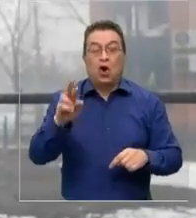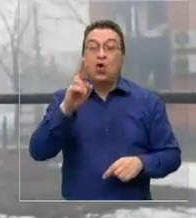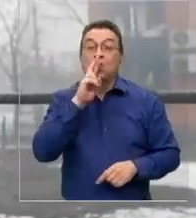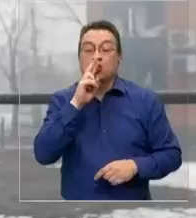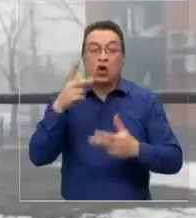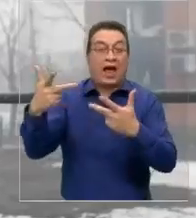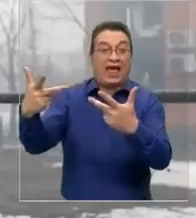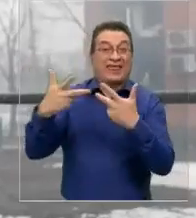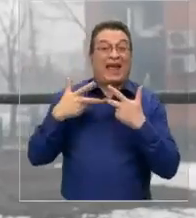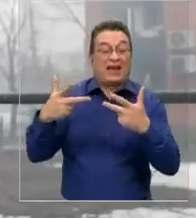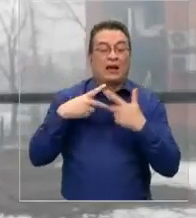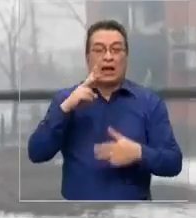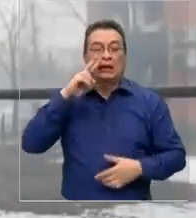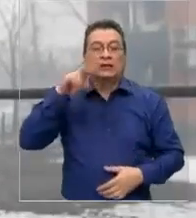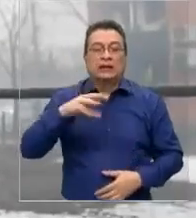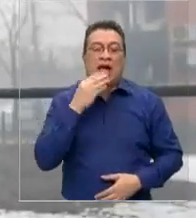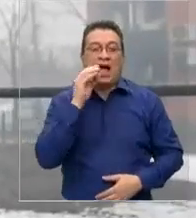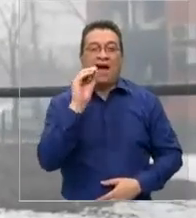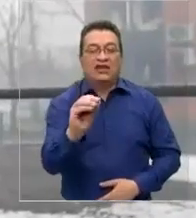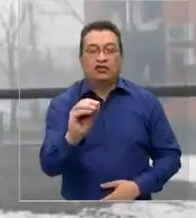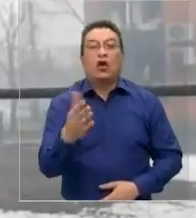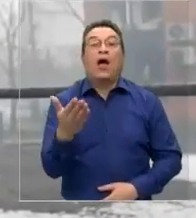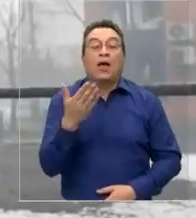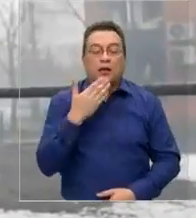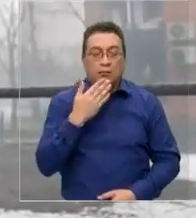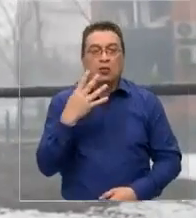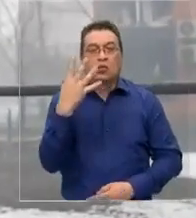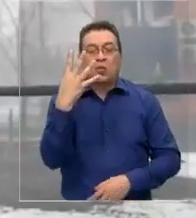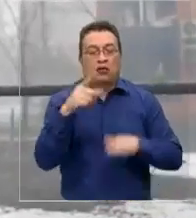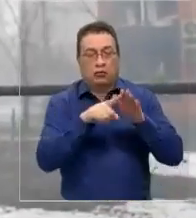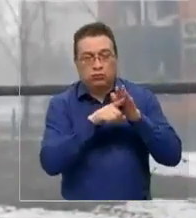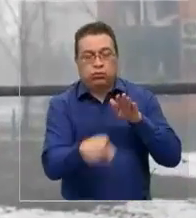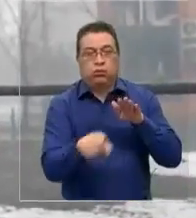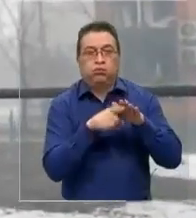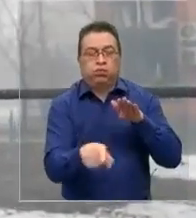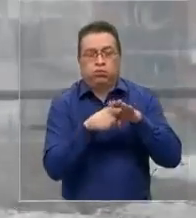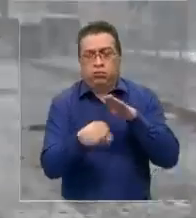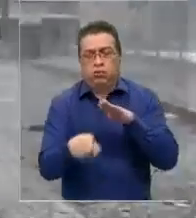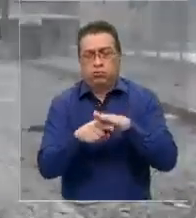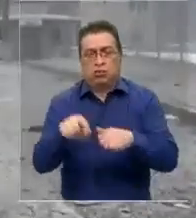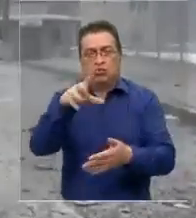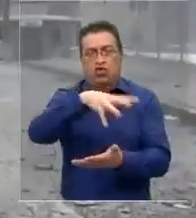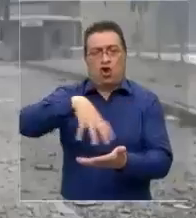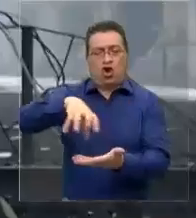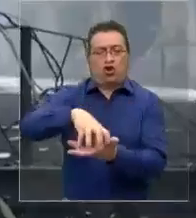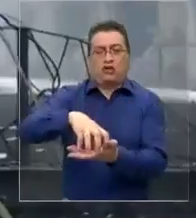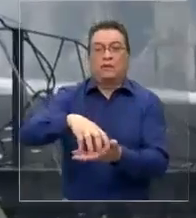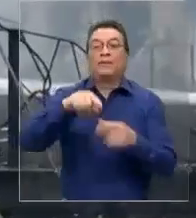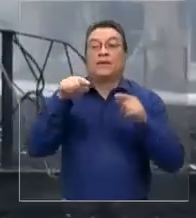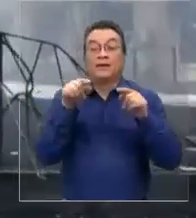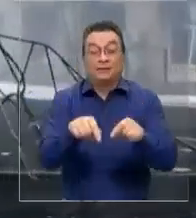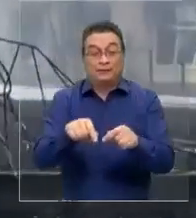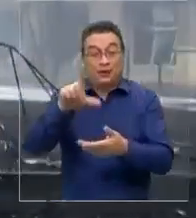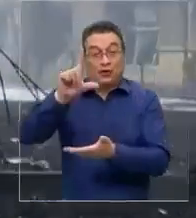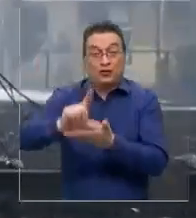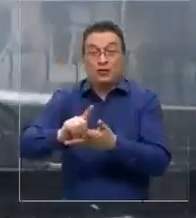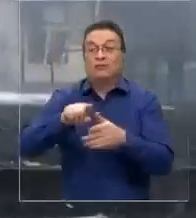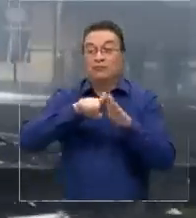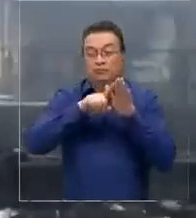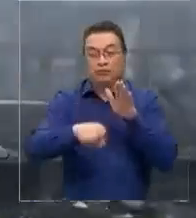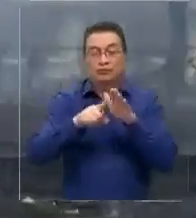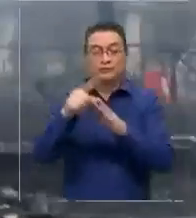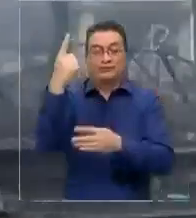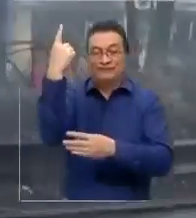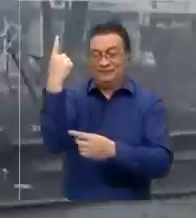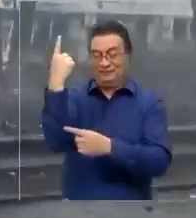rusos llegó sin previo aviso, que hubo alrededor de 4 misiles que impactaron en toda esta zona. Así quedó el barrio donde fue bombardeada la antena